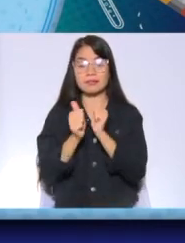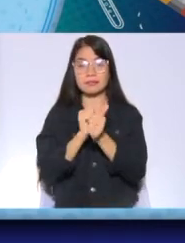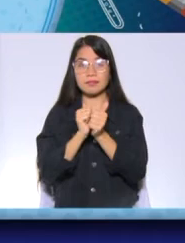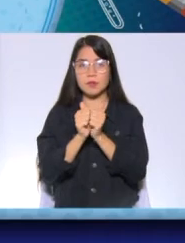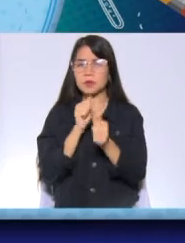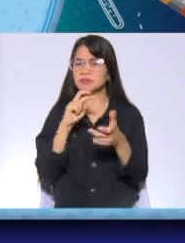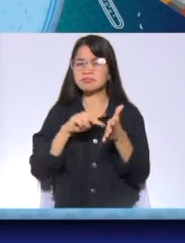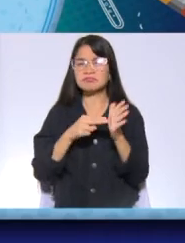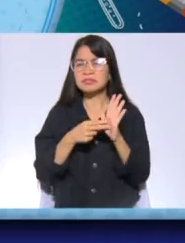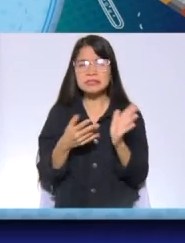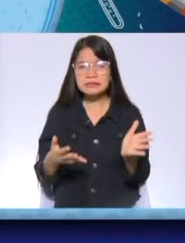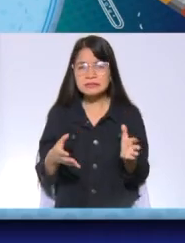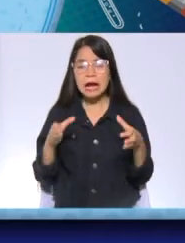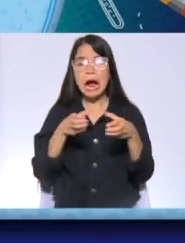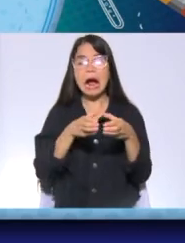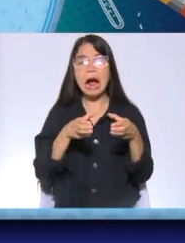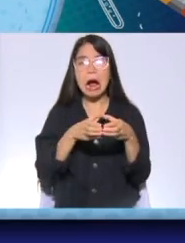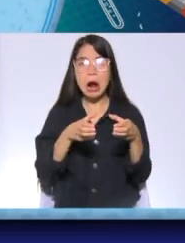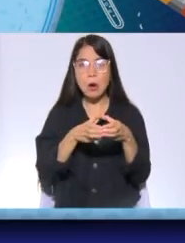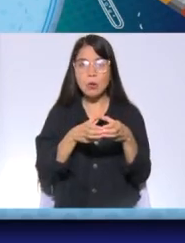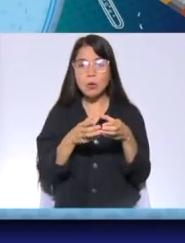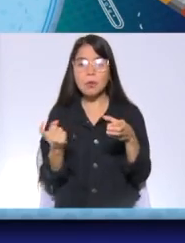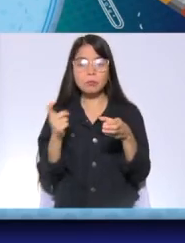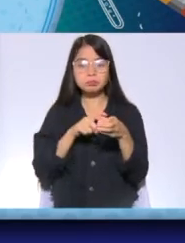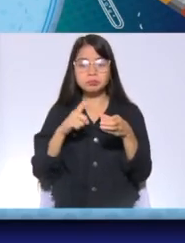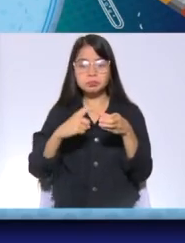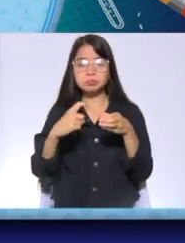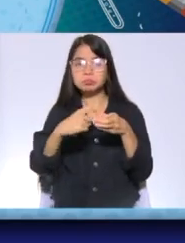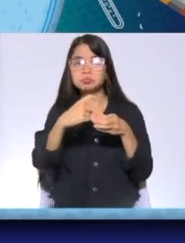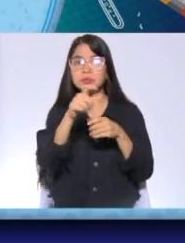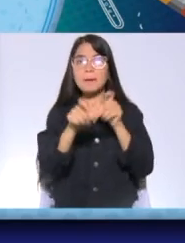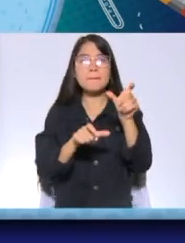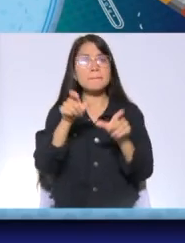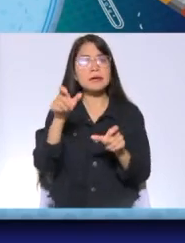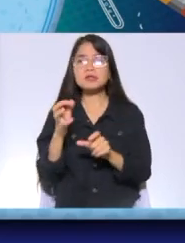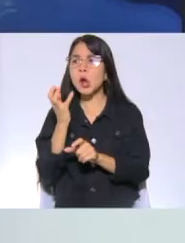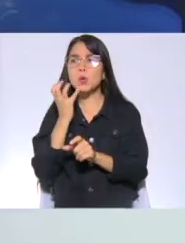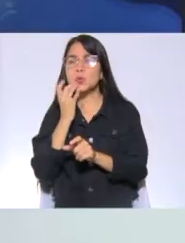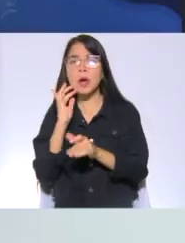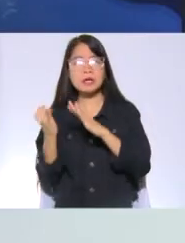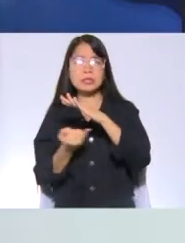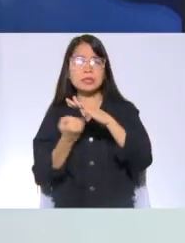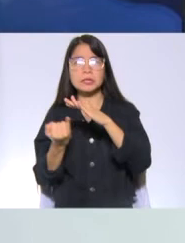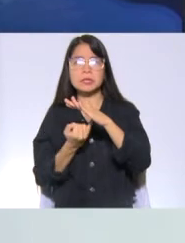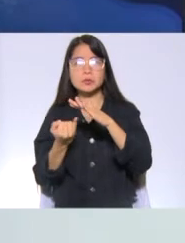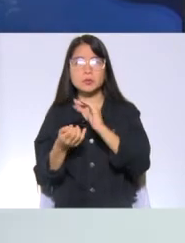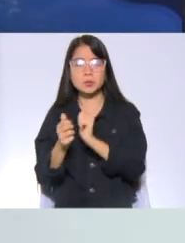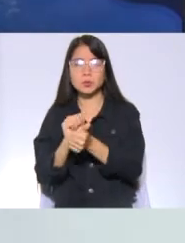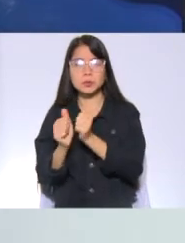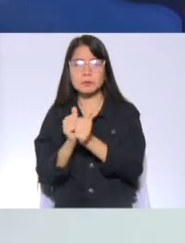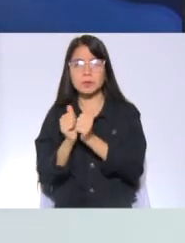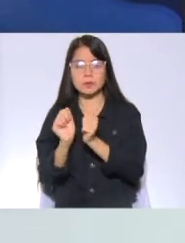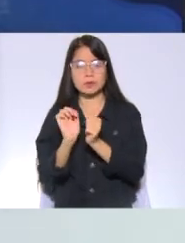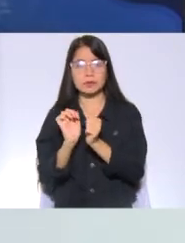que no pertenecen a ninguna institución deportiva. Es decir, si por ejemplo aquí los muchachos del equipo